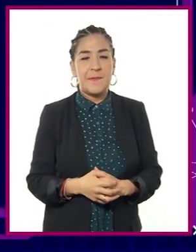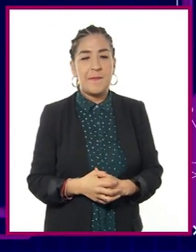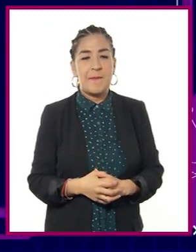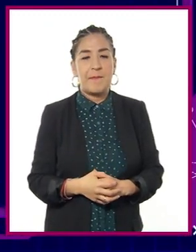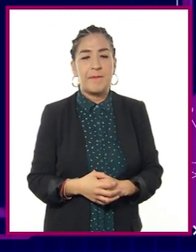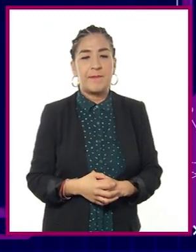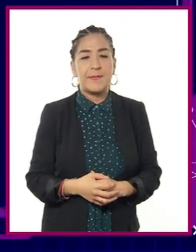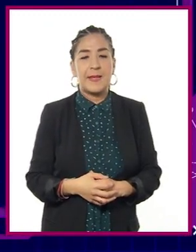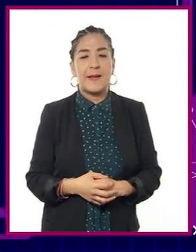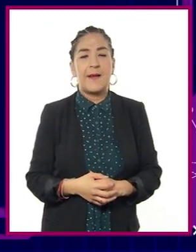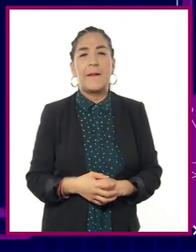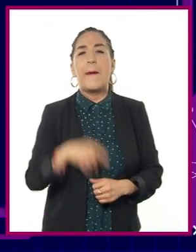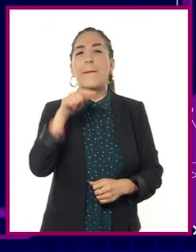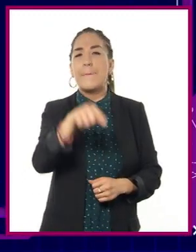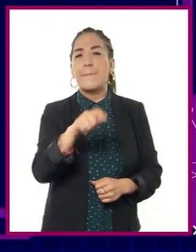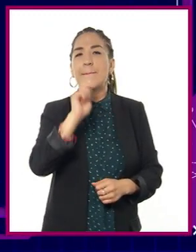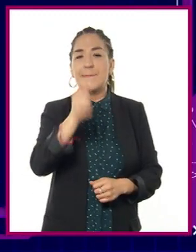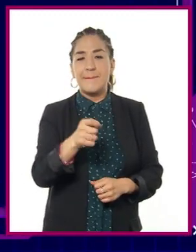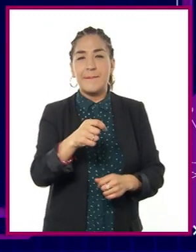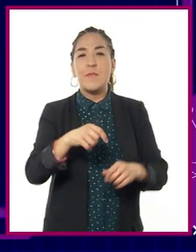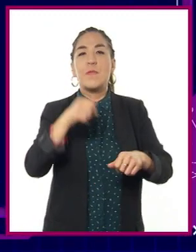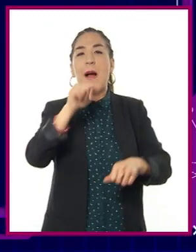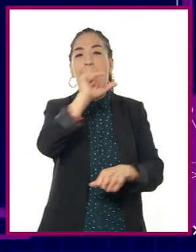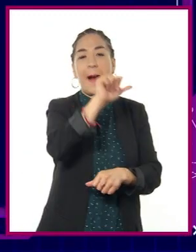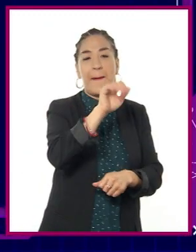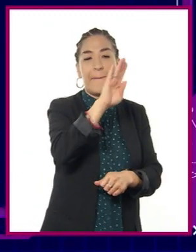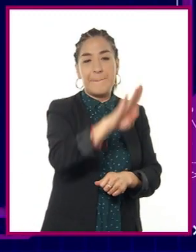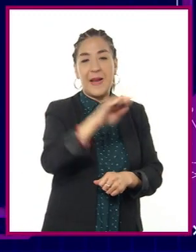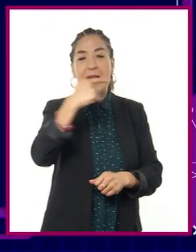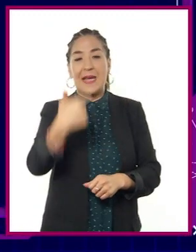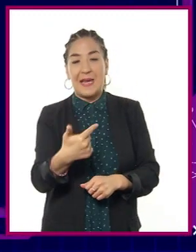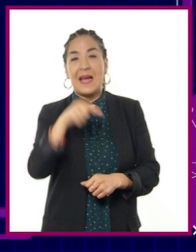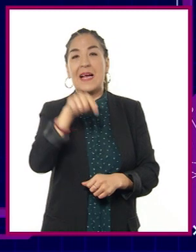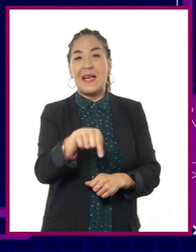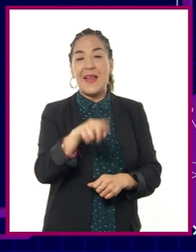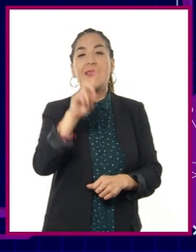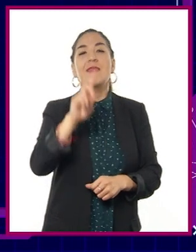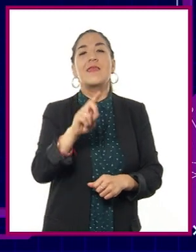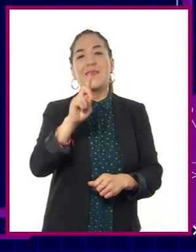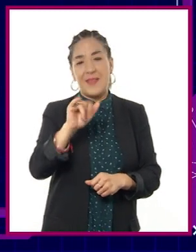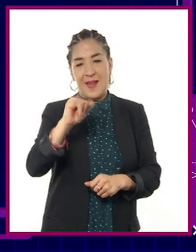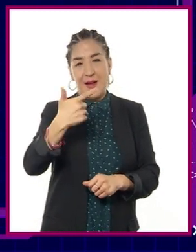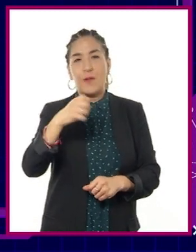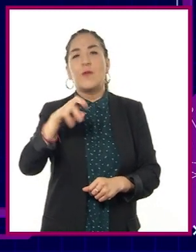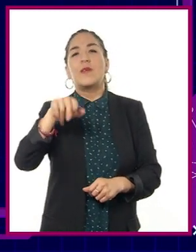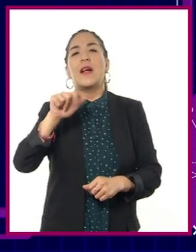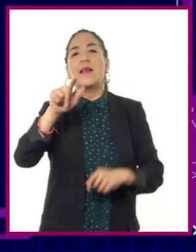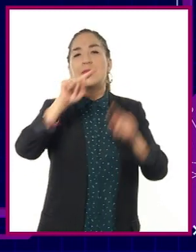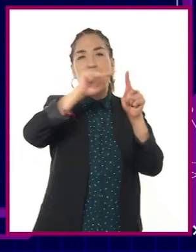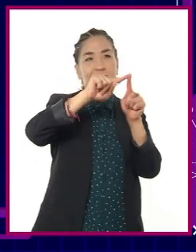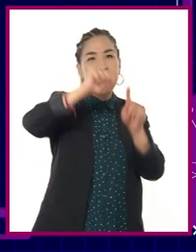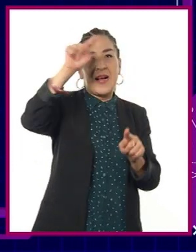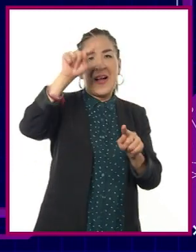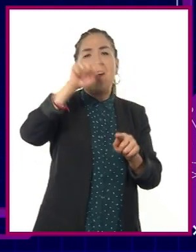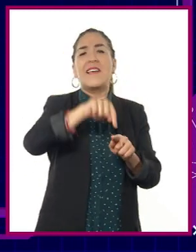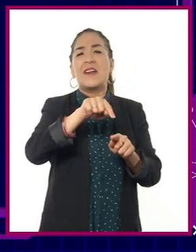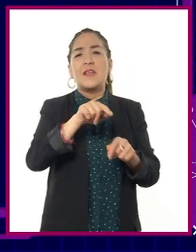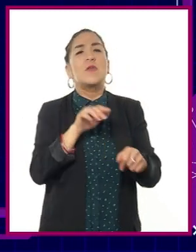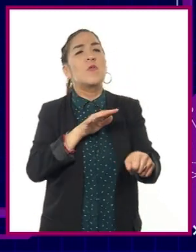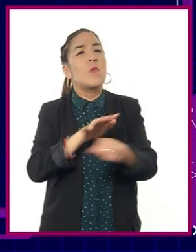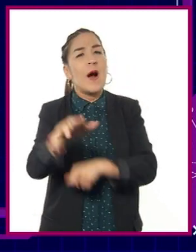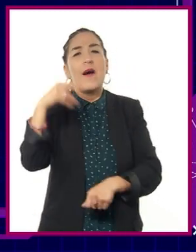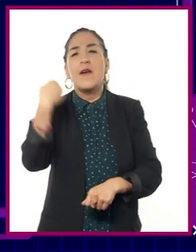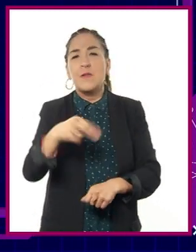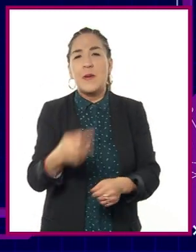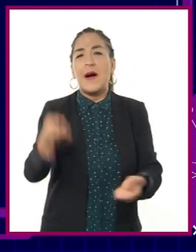Si en el polígono inscrito el segmento BG es una diagonal, ¿qué nombre